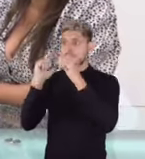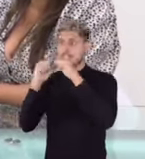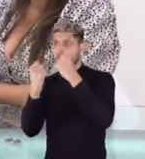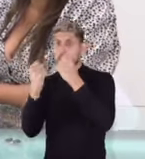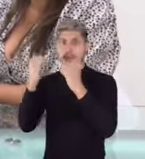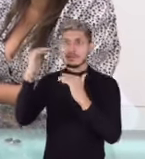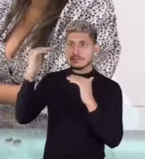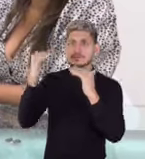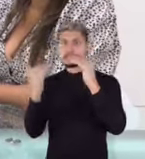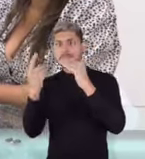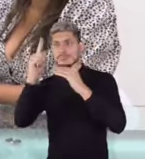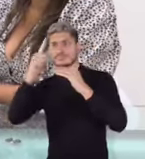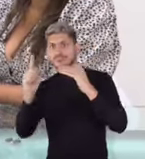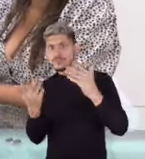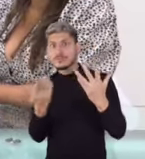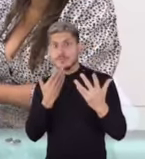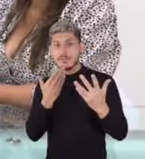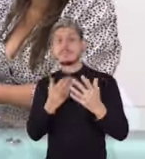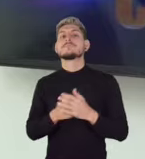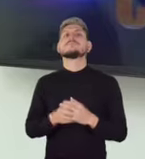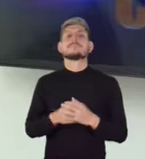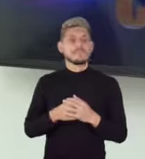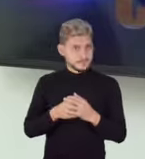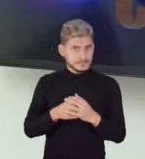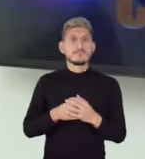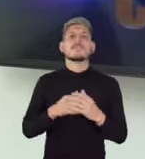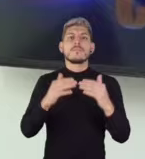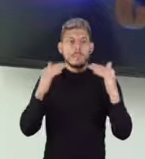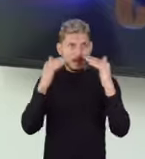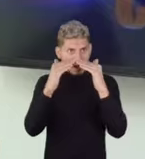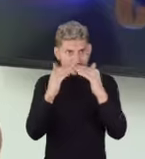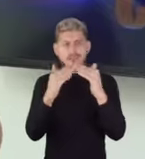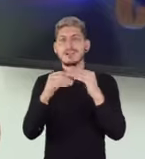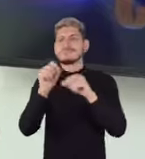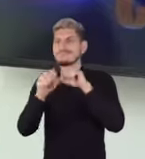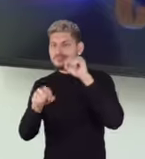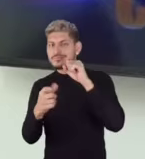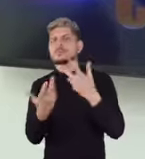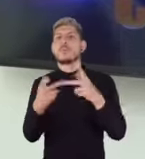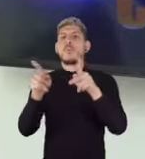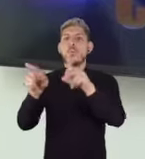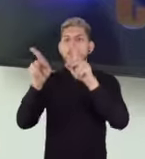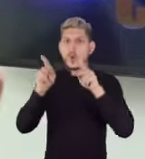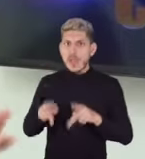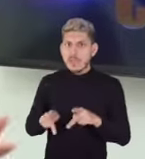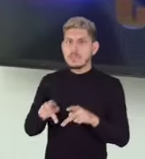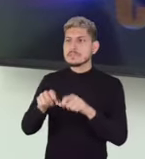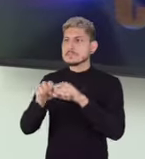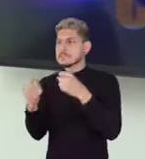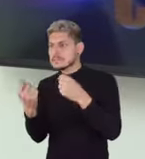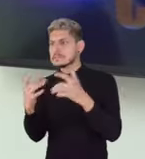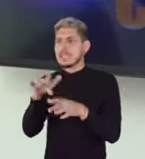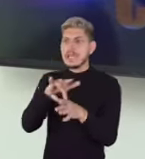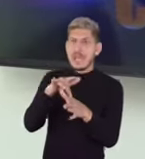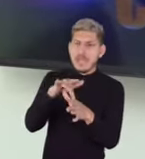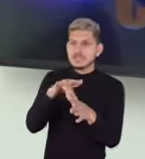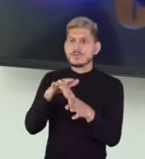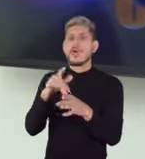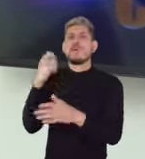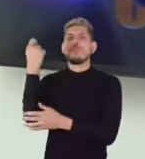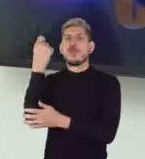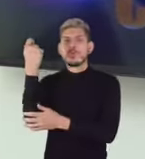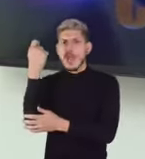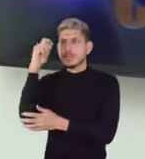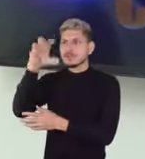tipo tenemos. Tenemos a la afectación a bienes privados y bienes públicos, tenemos a puentes, tenemos, como les decía, fundaciones, tenemos de todo